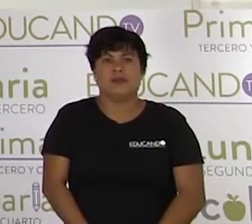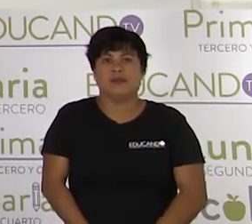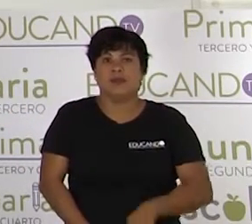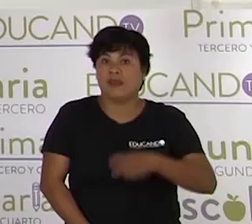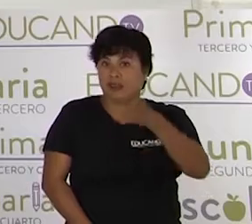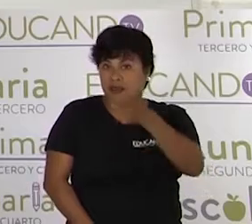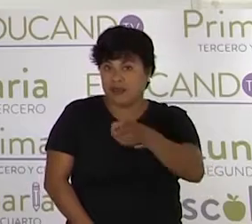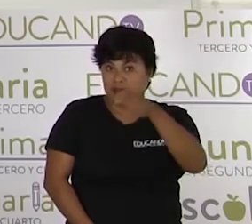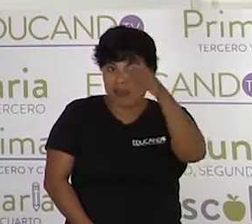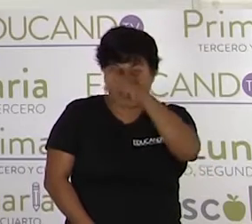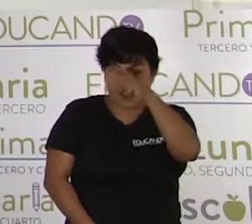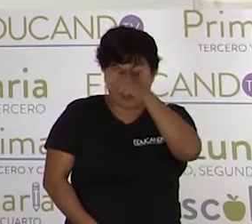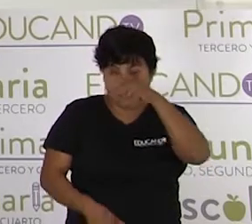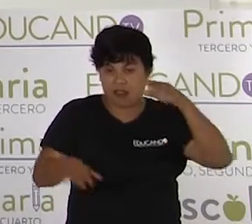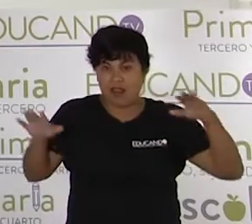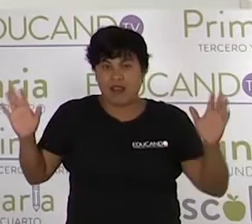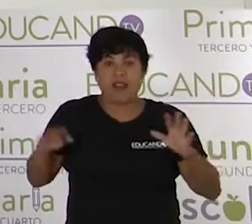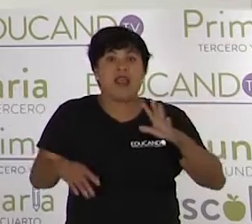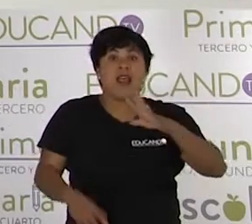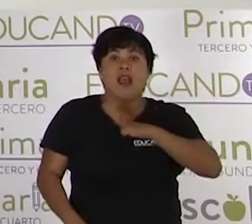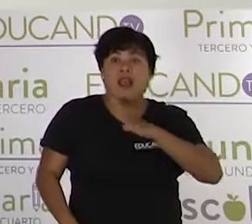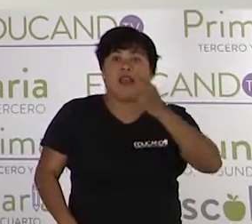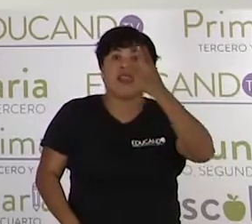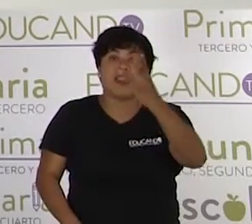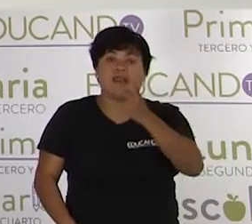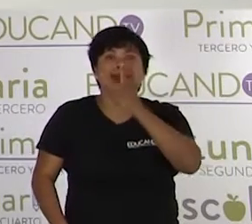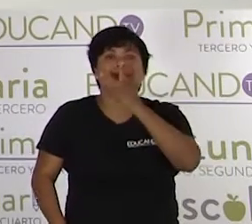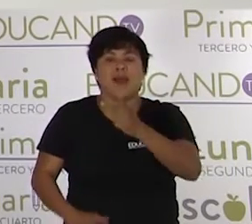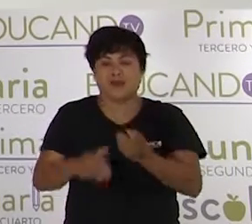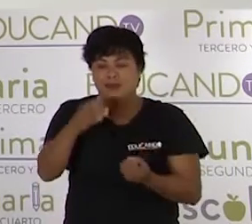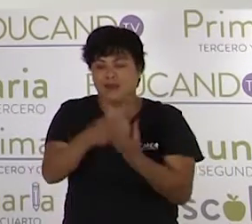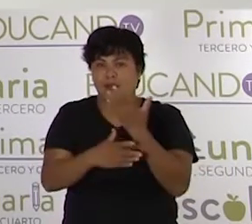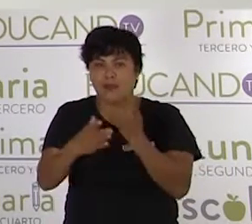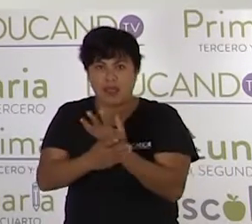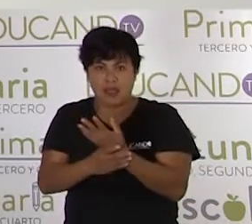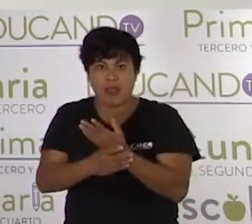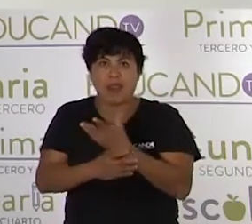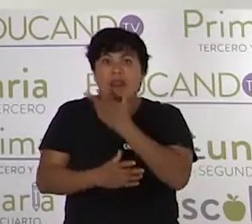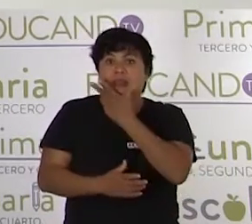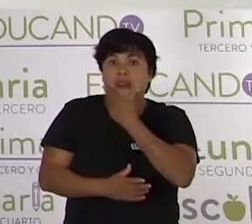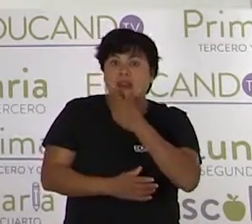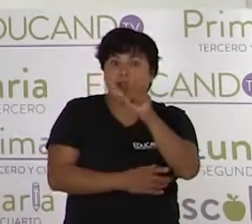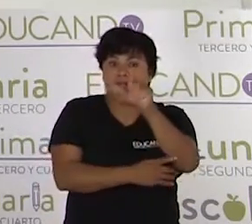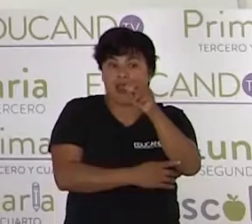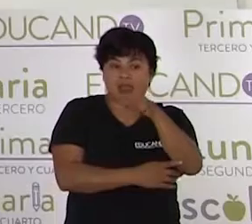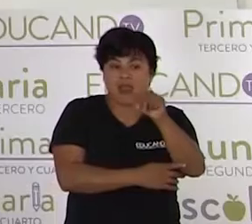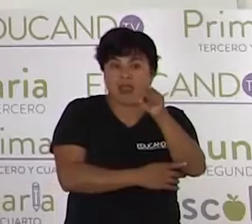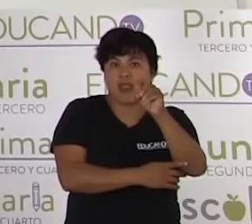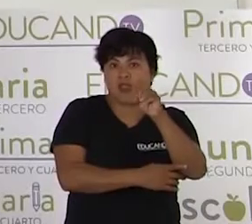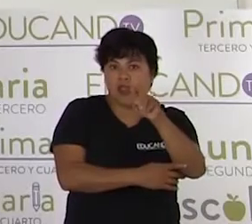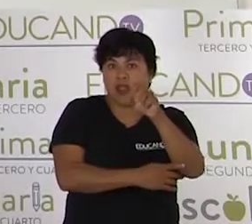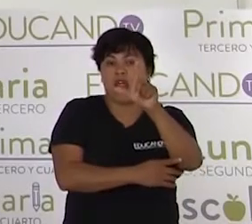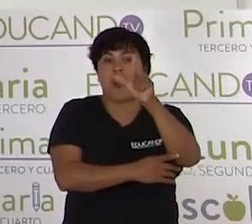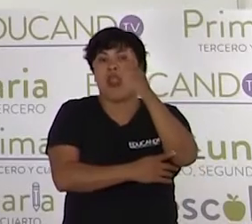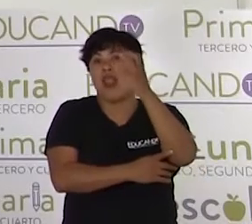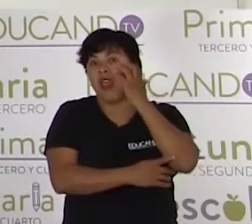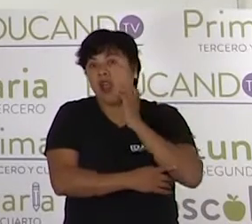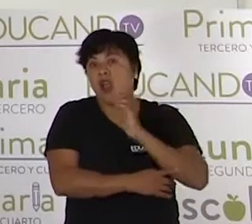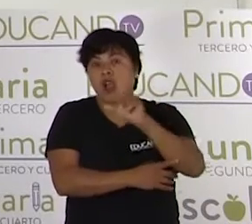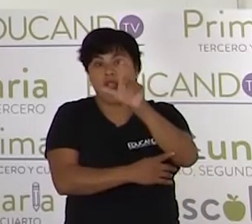Águila. Tenemos tres palabras nuevas: leñador, león y